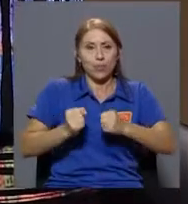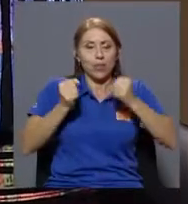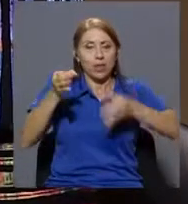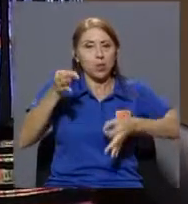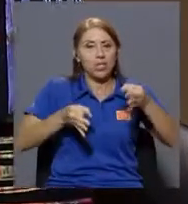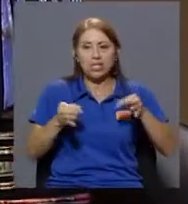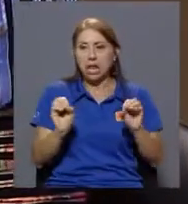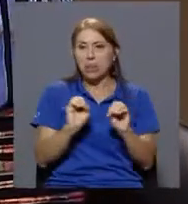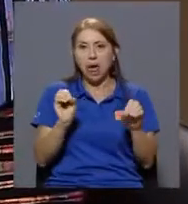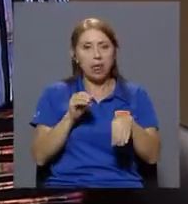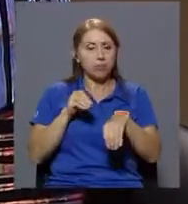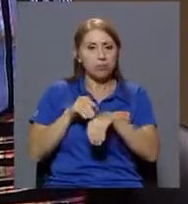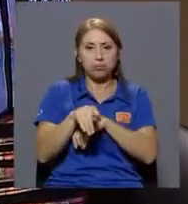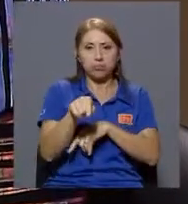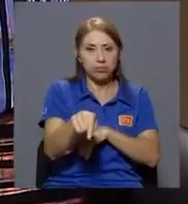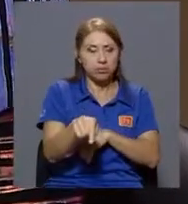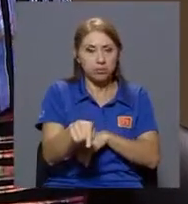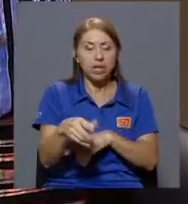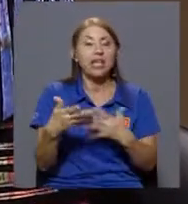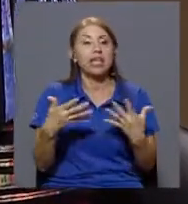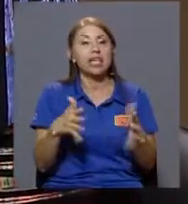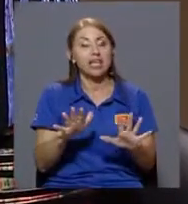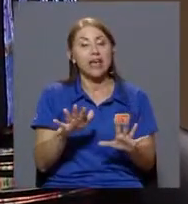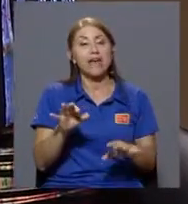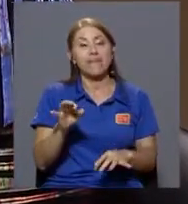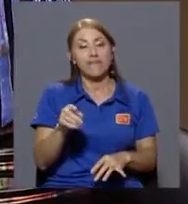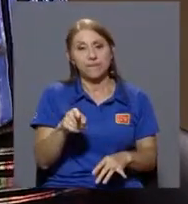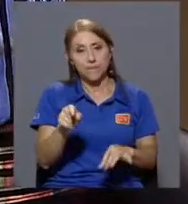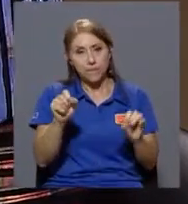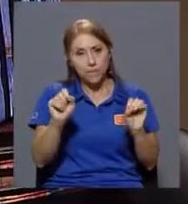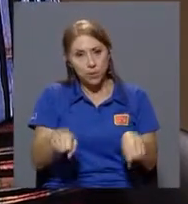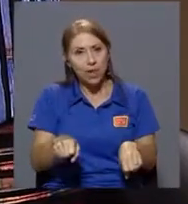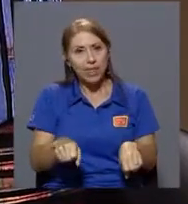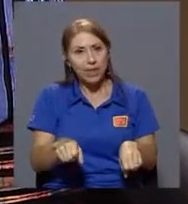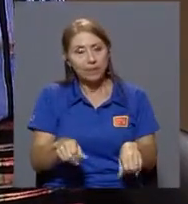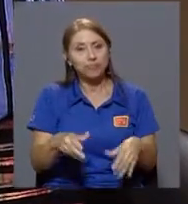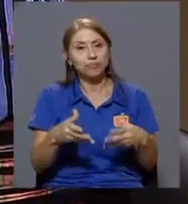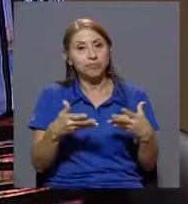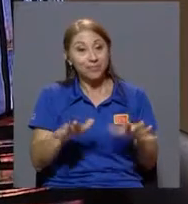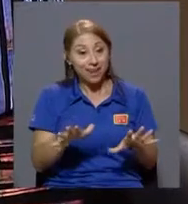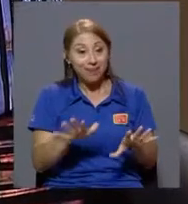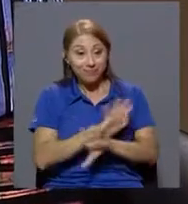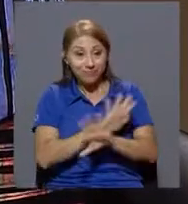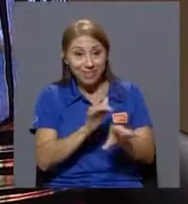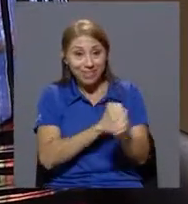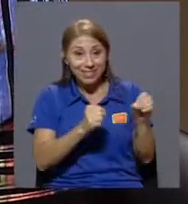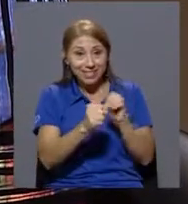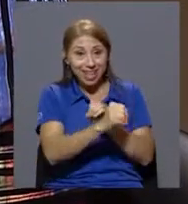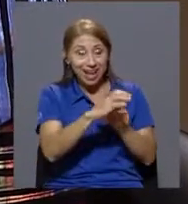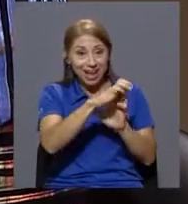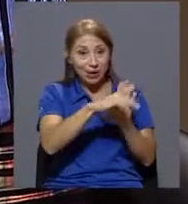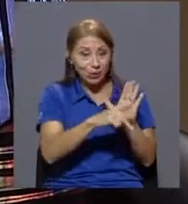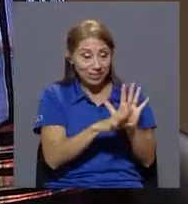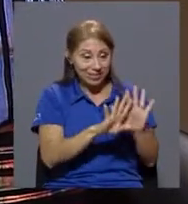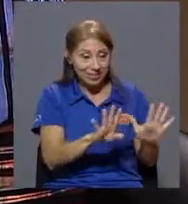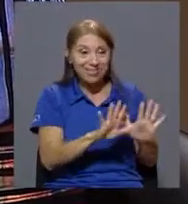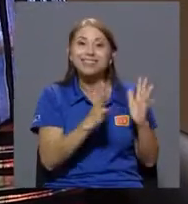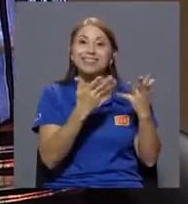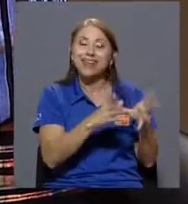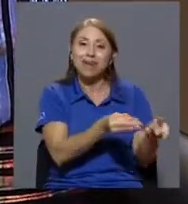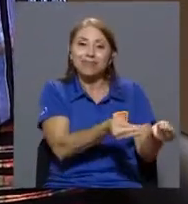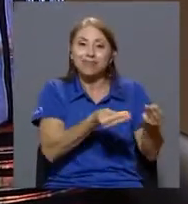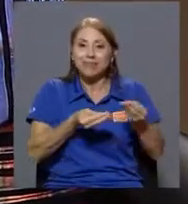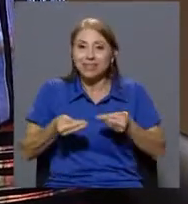Judicial. Y que efectivamente pueda salir de la sala y concluir el segundo debate lo